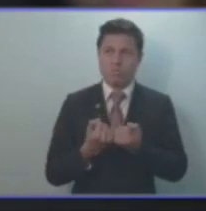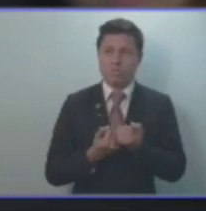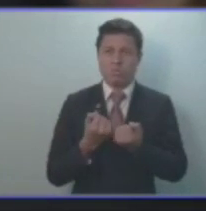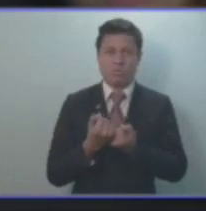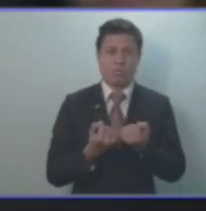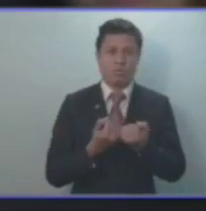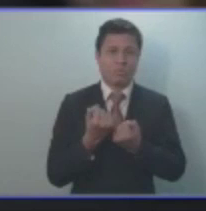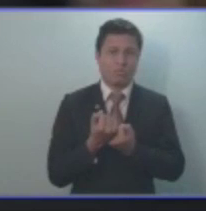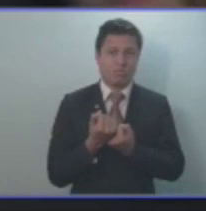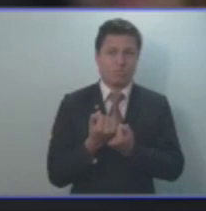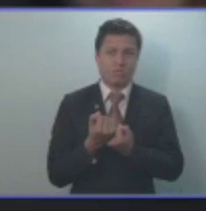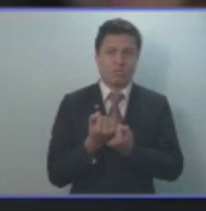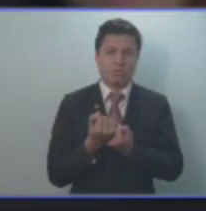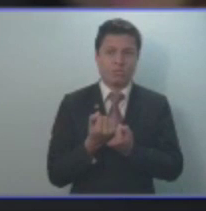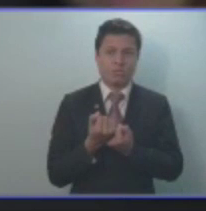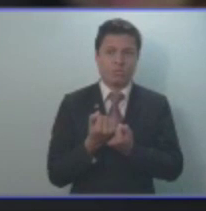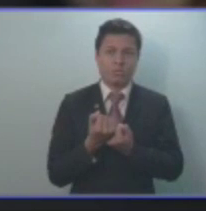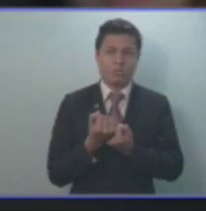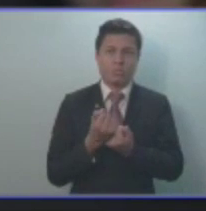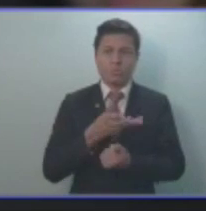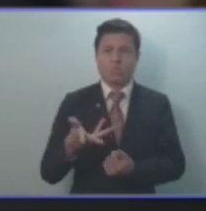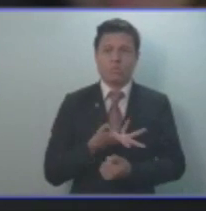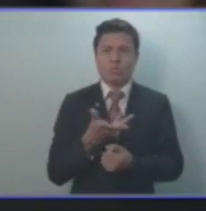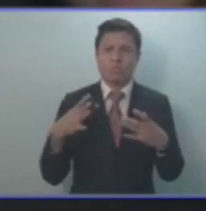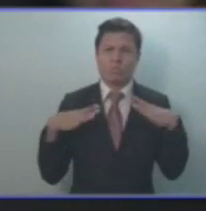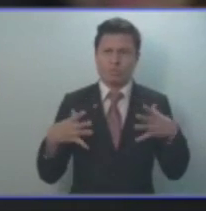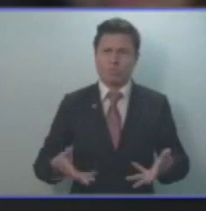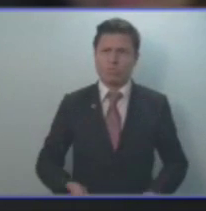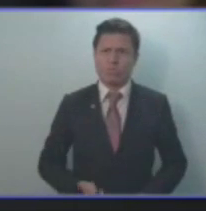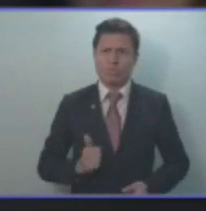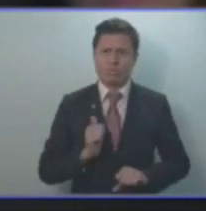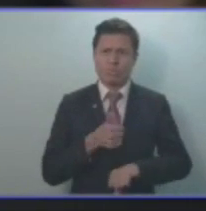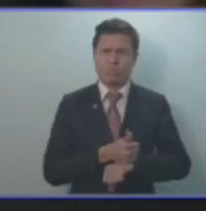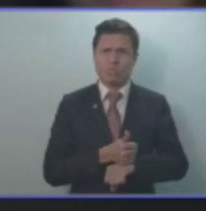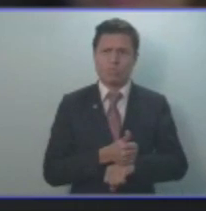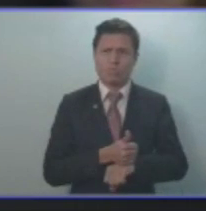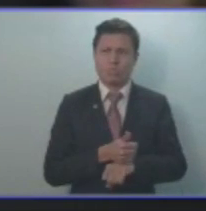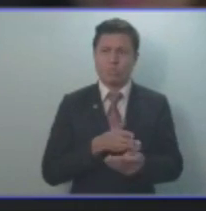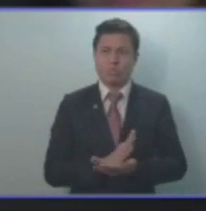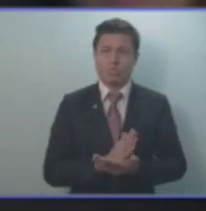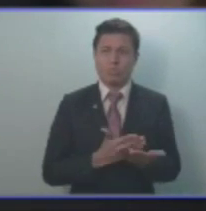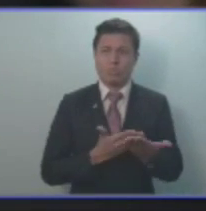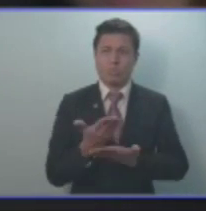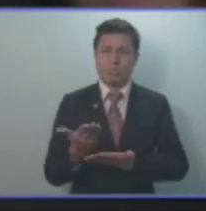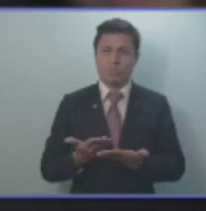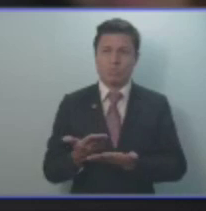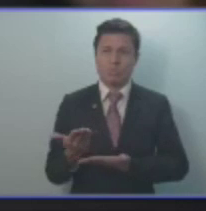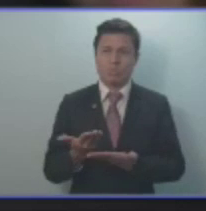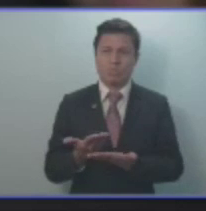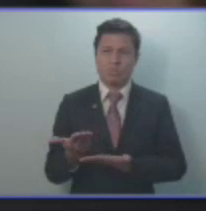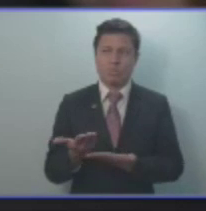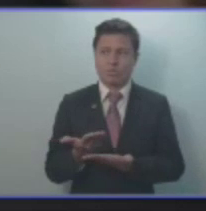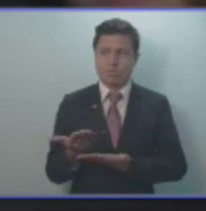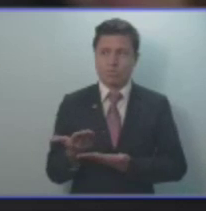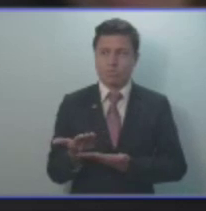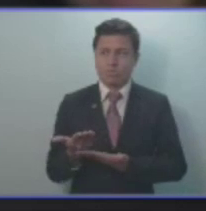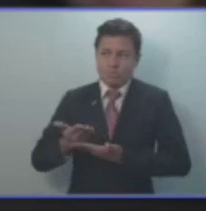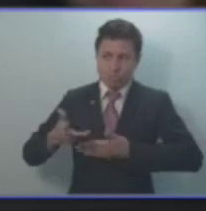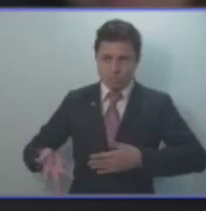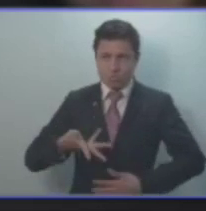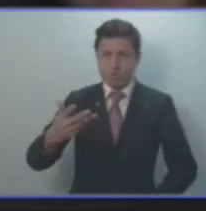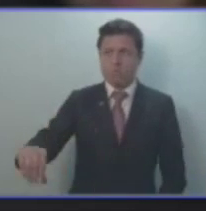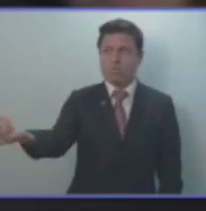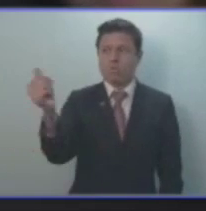compatibles con la del gobierno establecida por servicios relevantes prestado a la